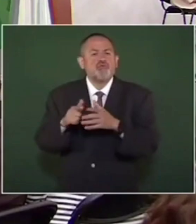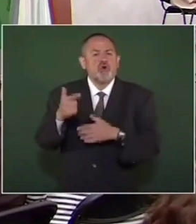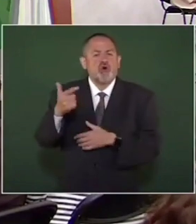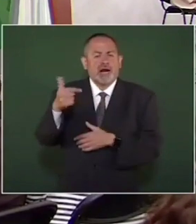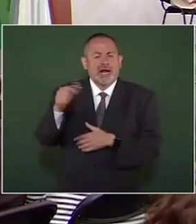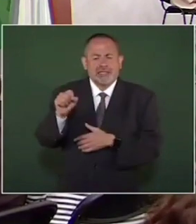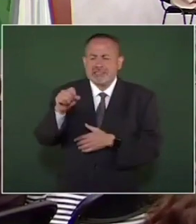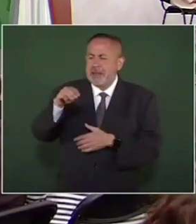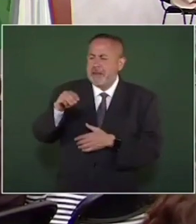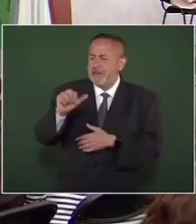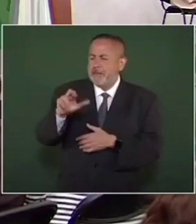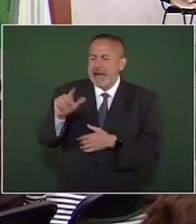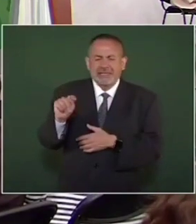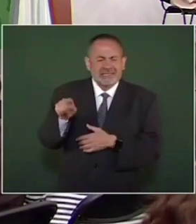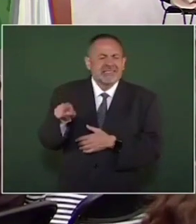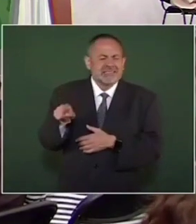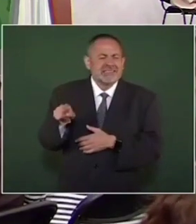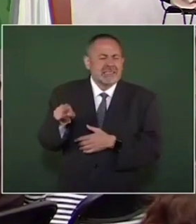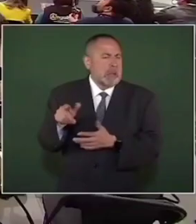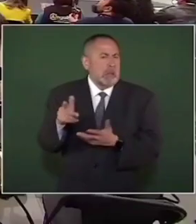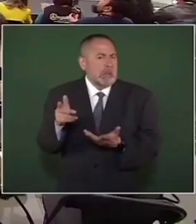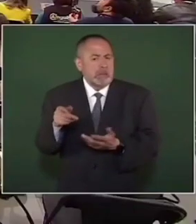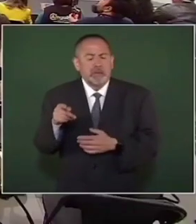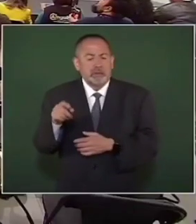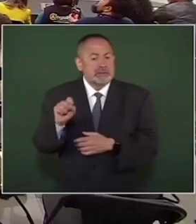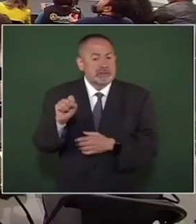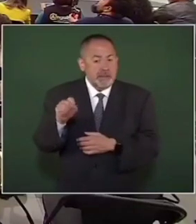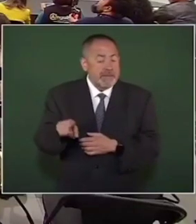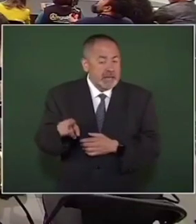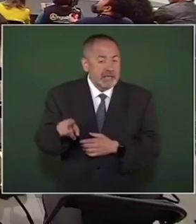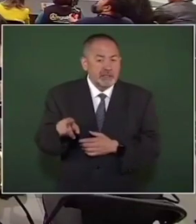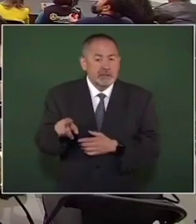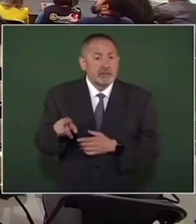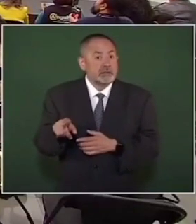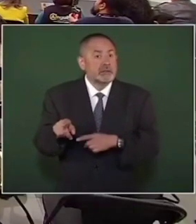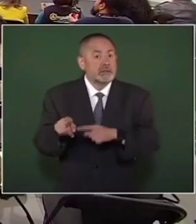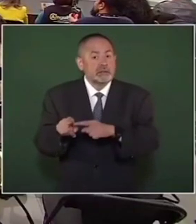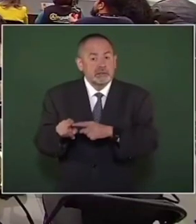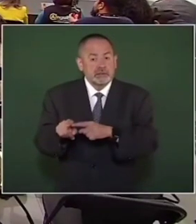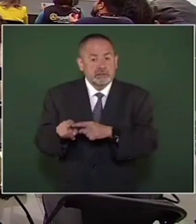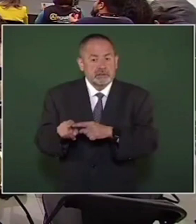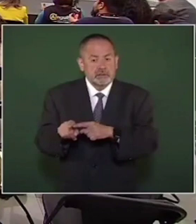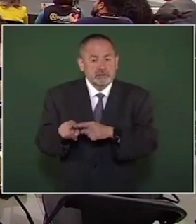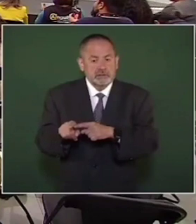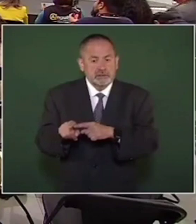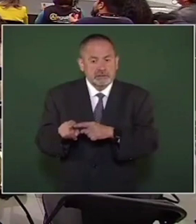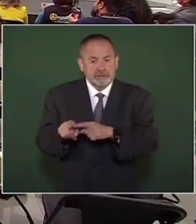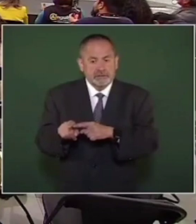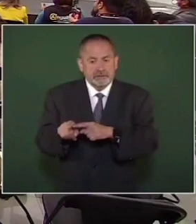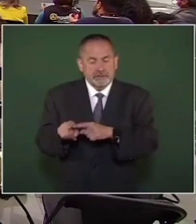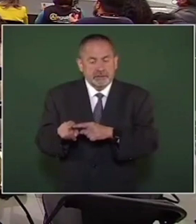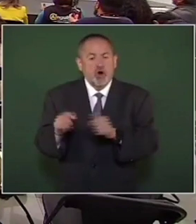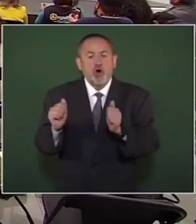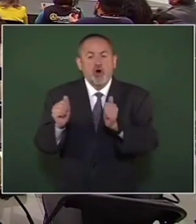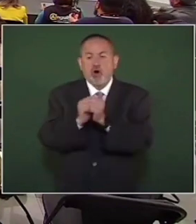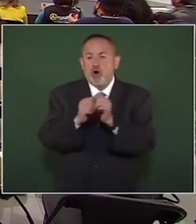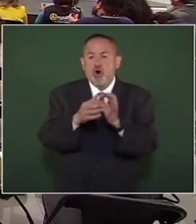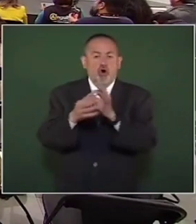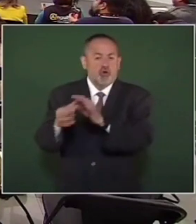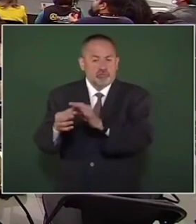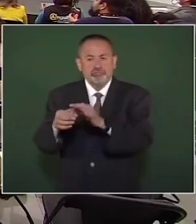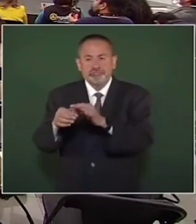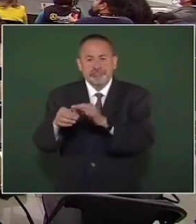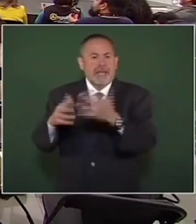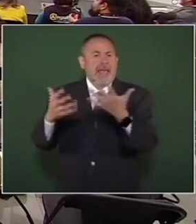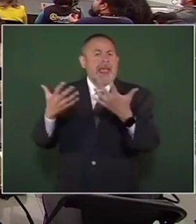Mart que también era digamos vinculada las